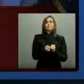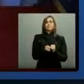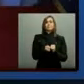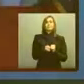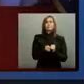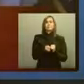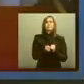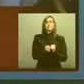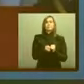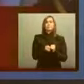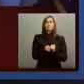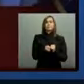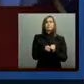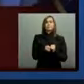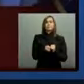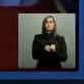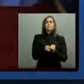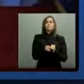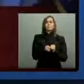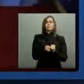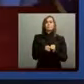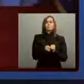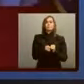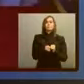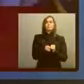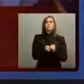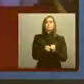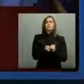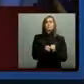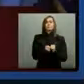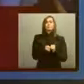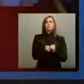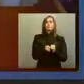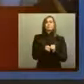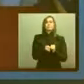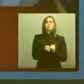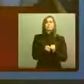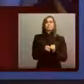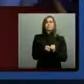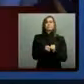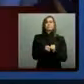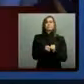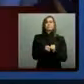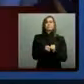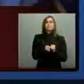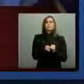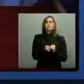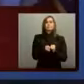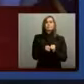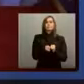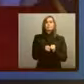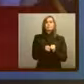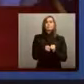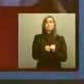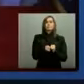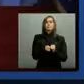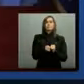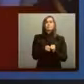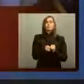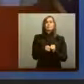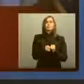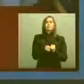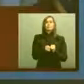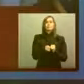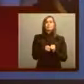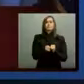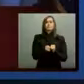estadística y gonzalo hatillo ni se diga que el finalizado ni se diga también toque la